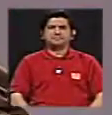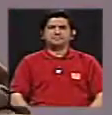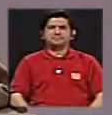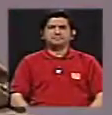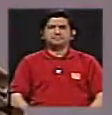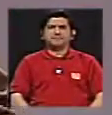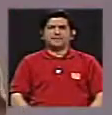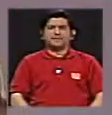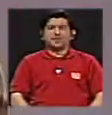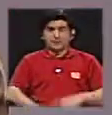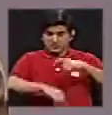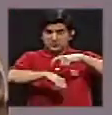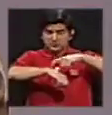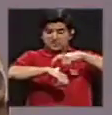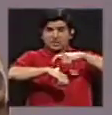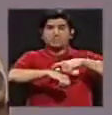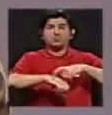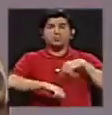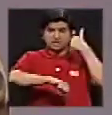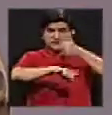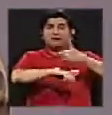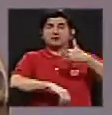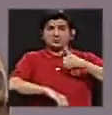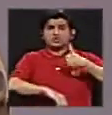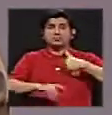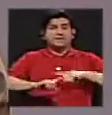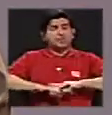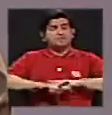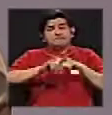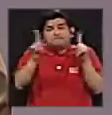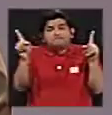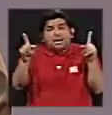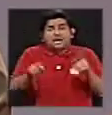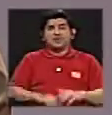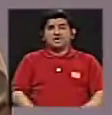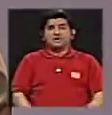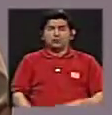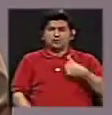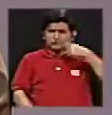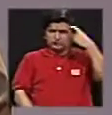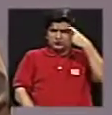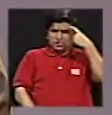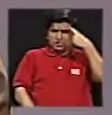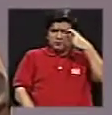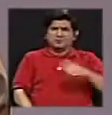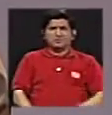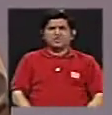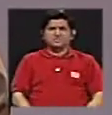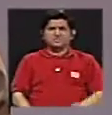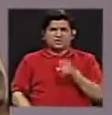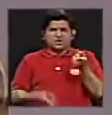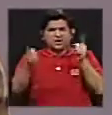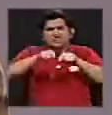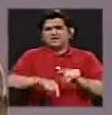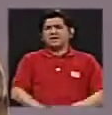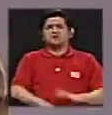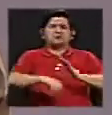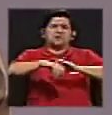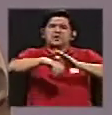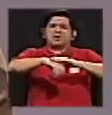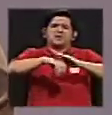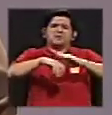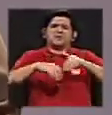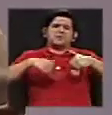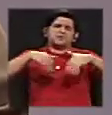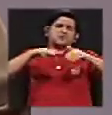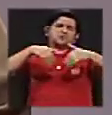Hay plazos. Uh-huh. Y, sin embargo, hubo, pienso yo, básicamente una gran tolerancia de parte